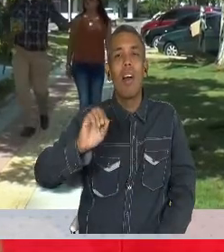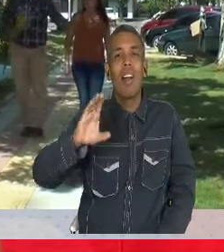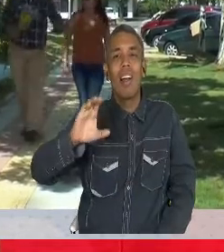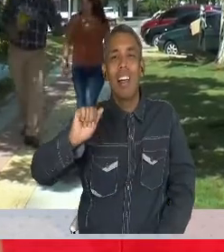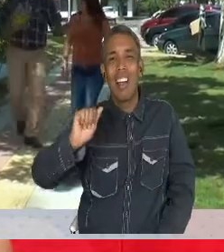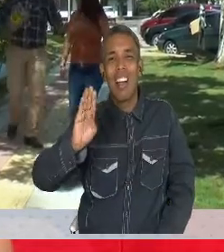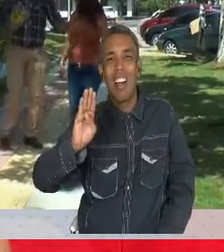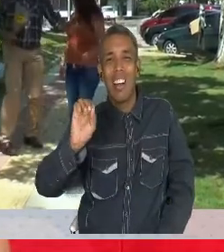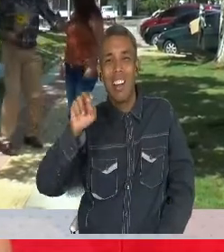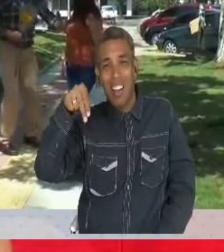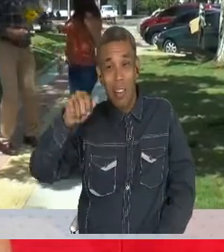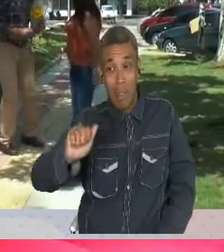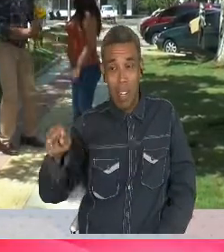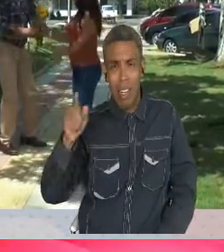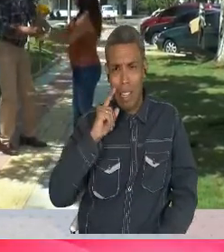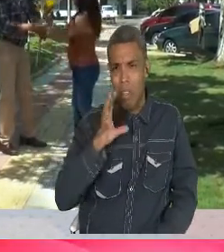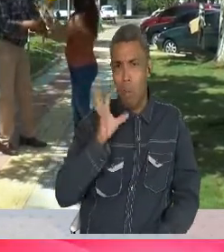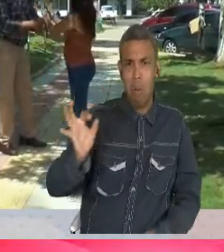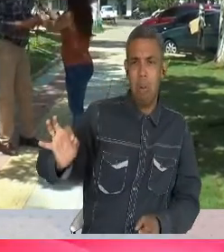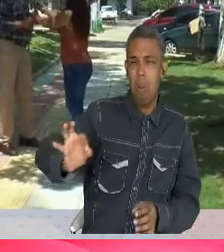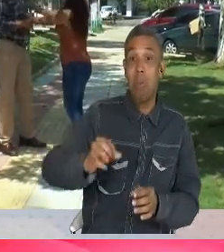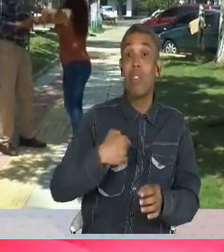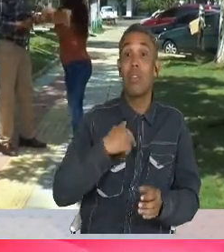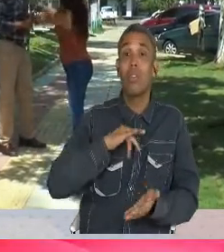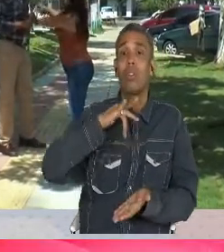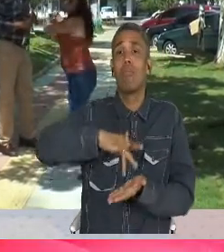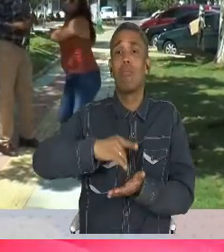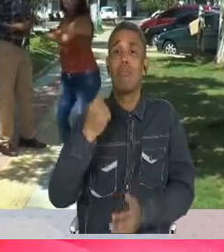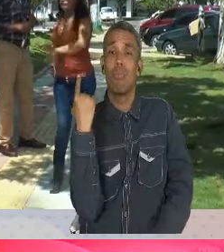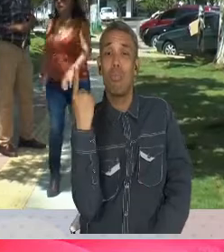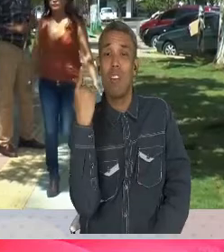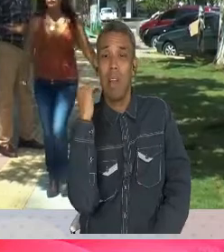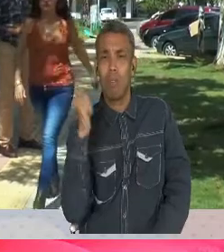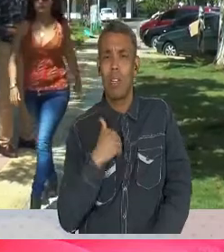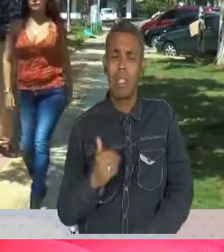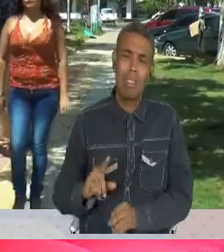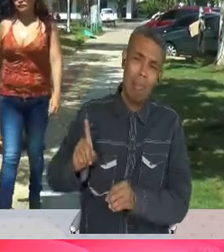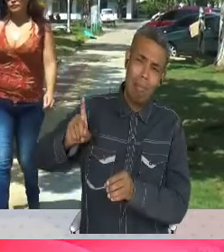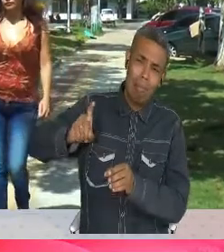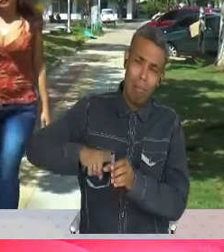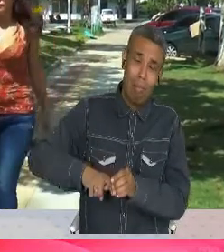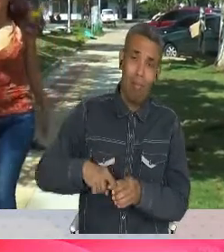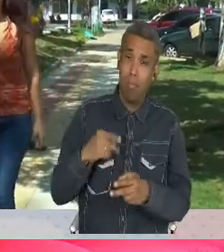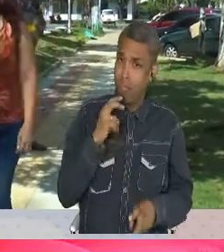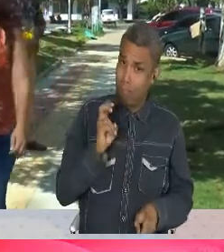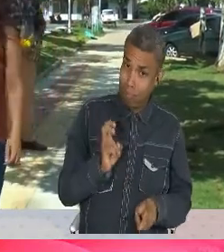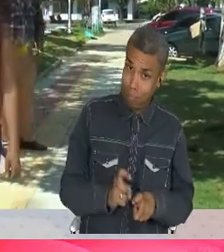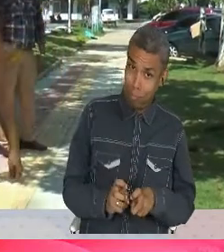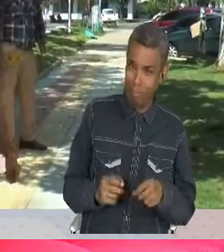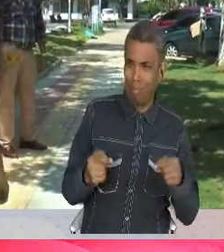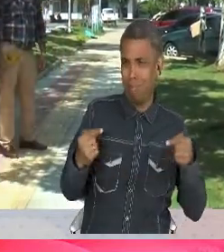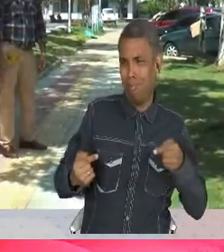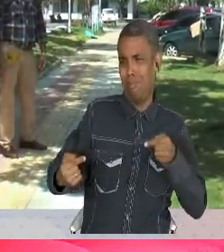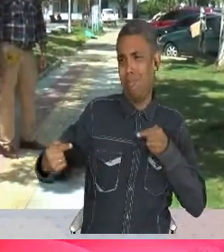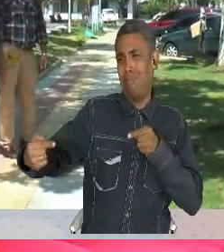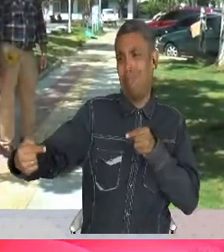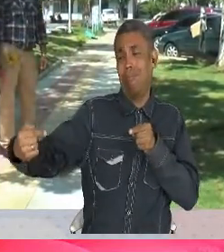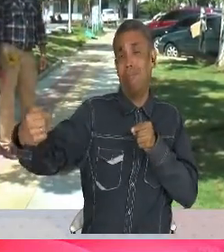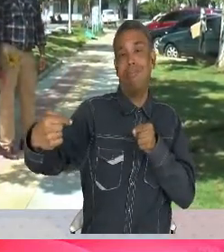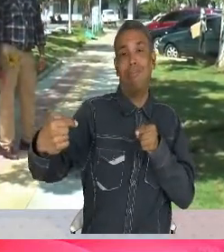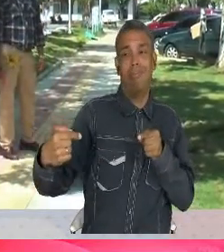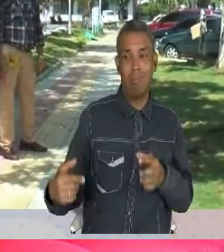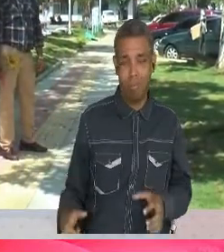entre hombres y mujeres. Entonces este reto ha sido grandísimo y bueno, y en estos momentos,